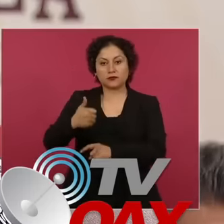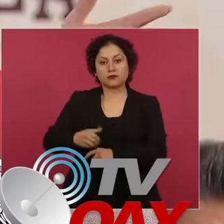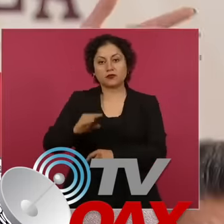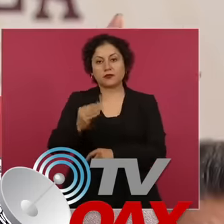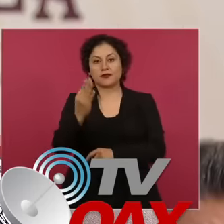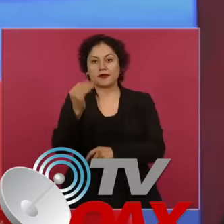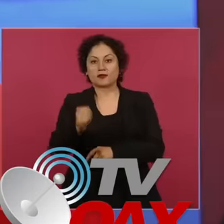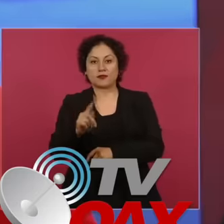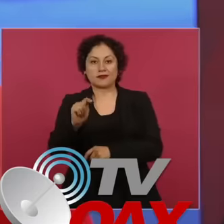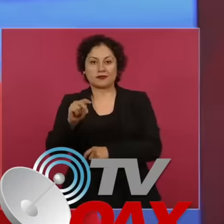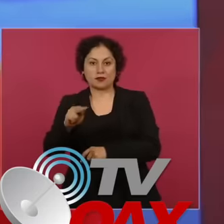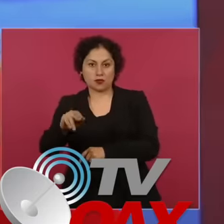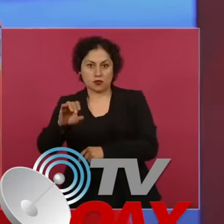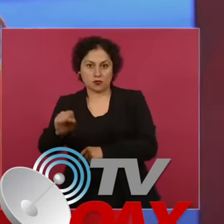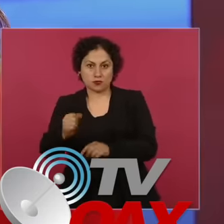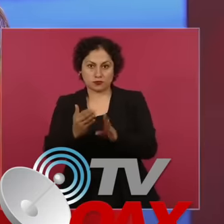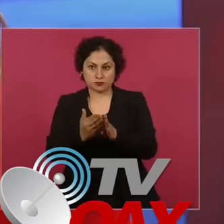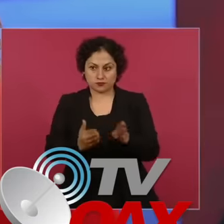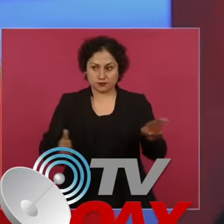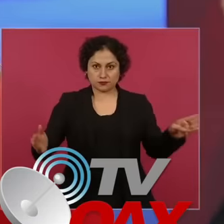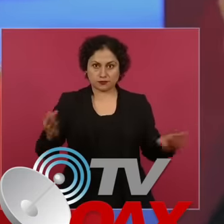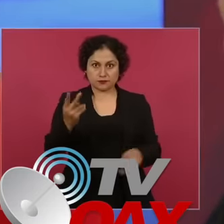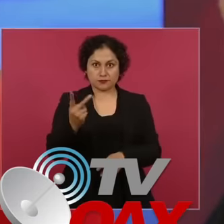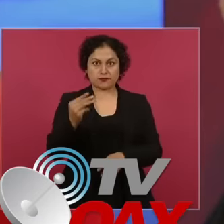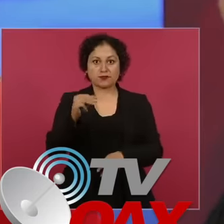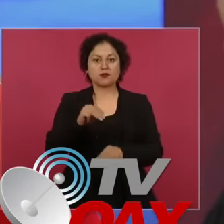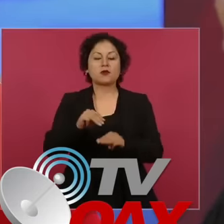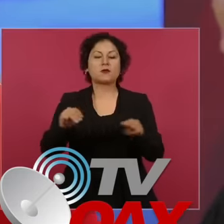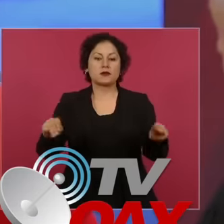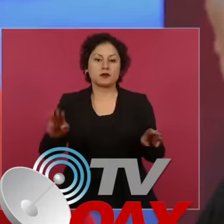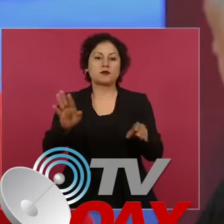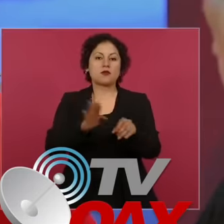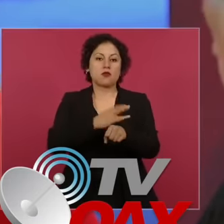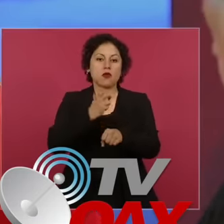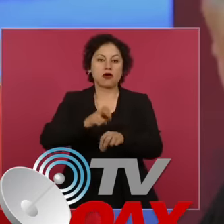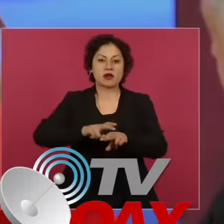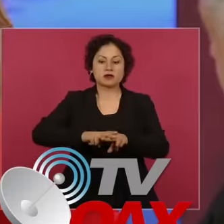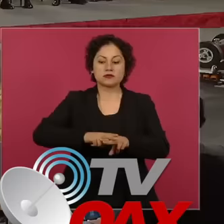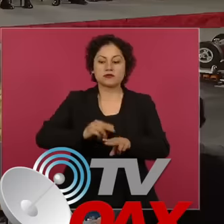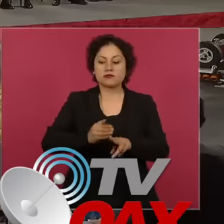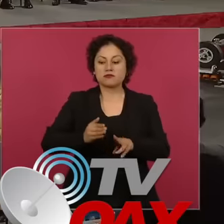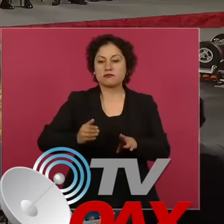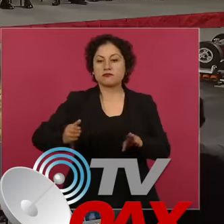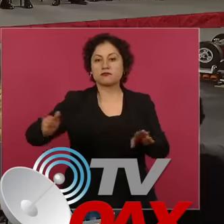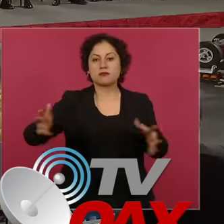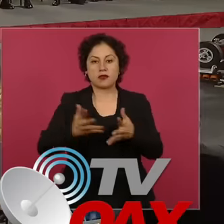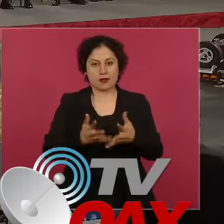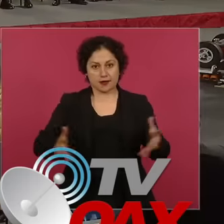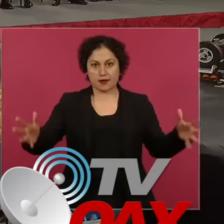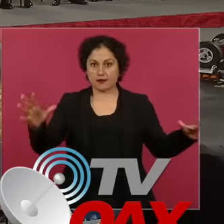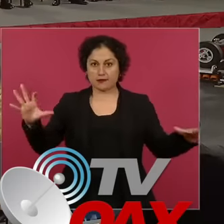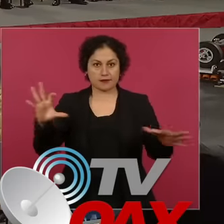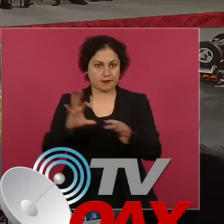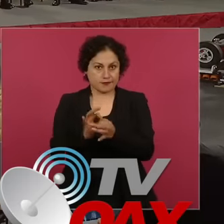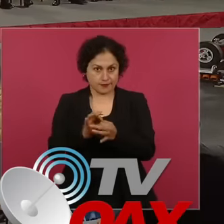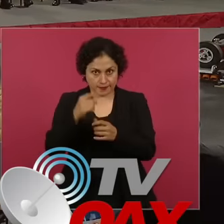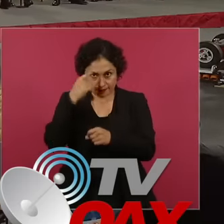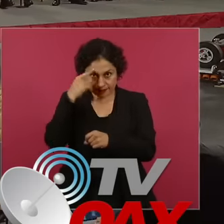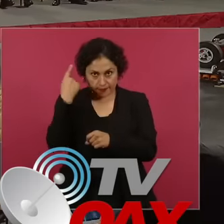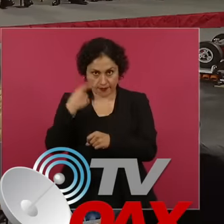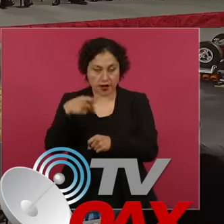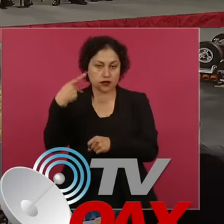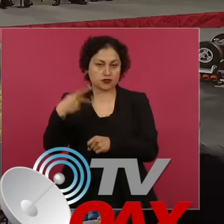25 metros, por lo que las plataformas en las que se trasladan son plataformas muy, muy grandes y especiales que tienen que llevar una